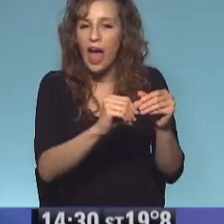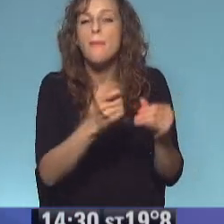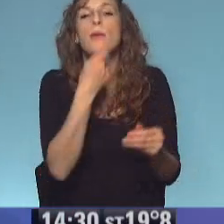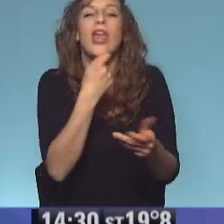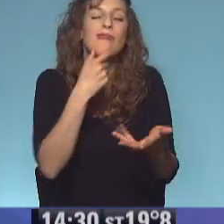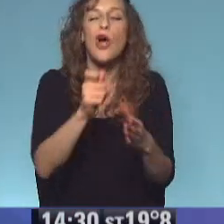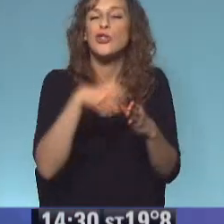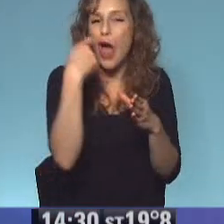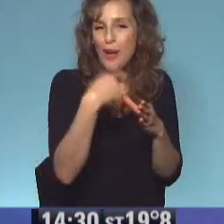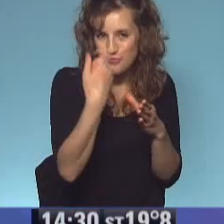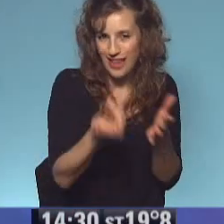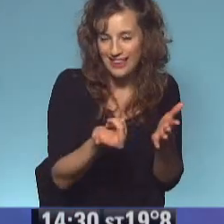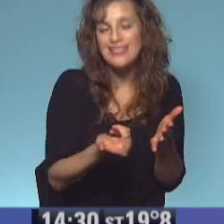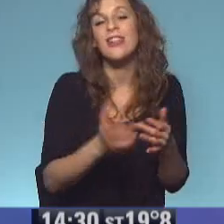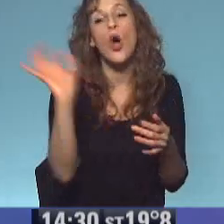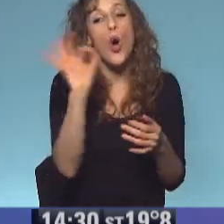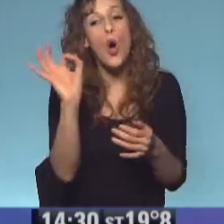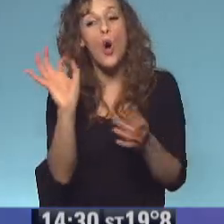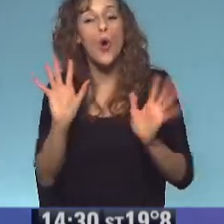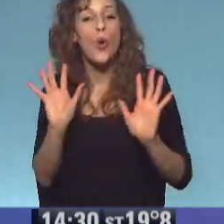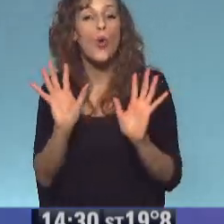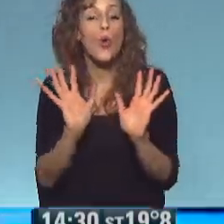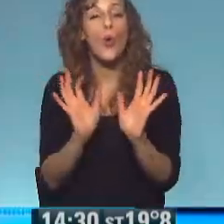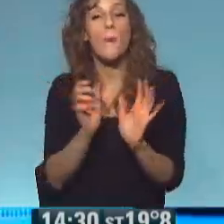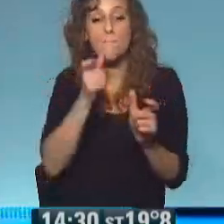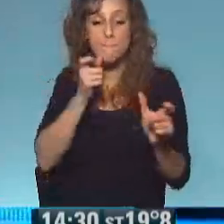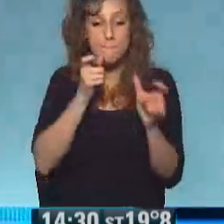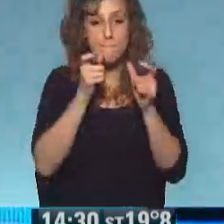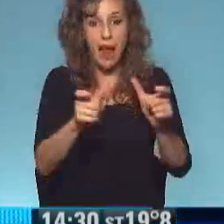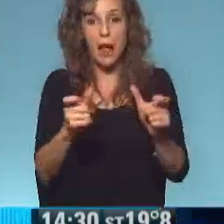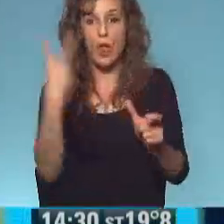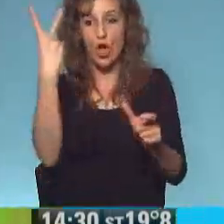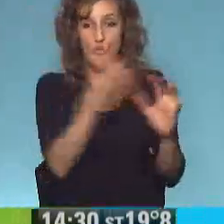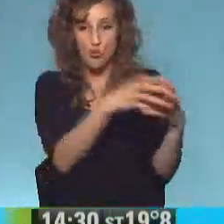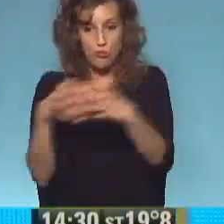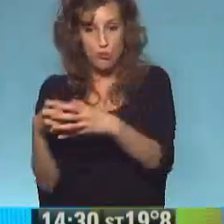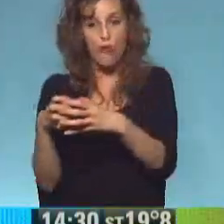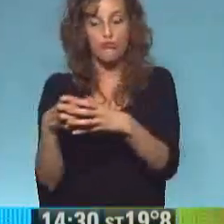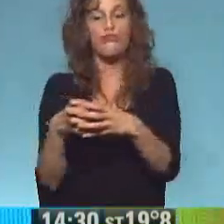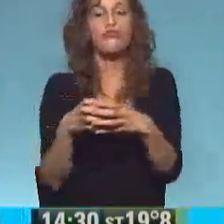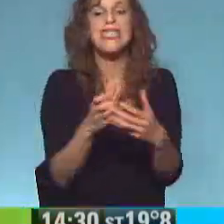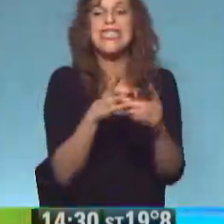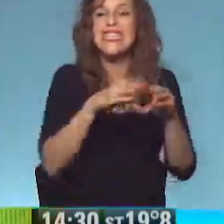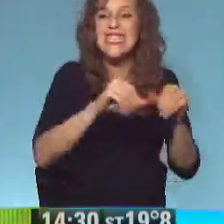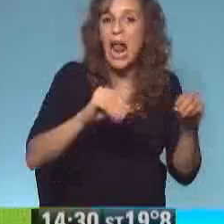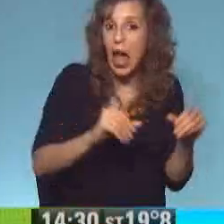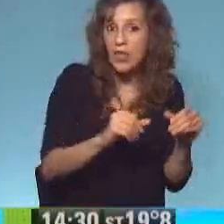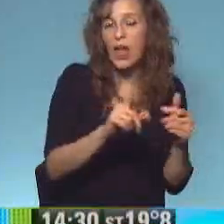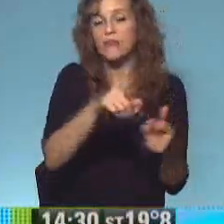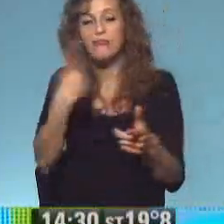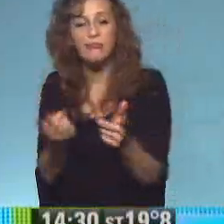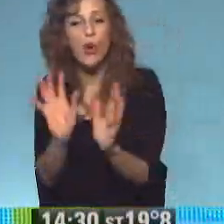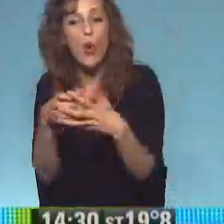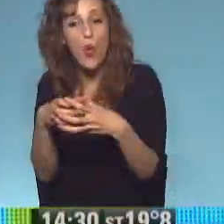Galletita. Oh. Bien, palabras saladas o palabras dulces. Dulce, caramelo. Pero no vamos a seguir. Entonces, chicos, en un